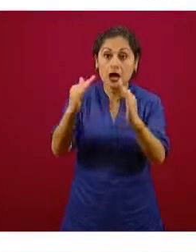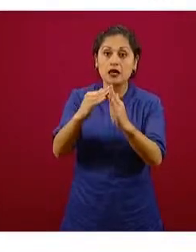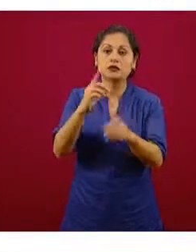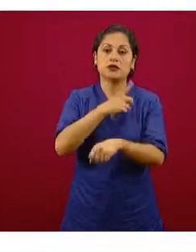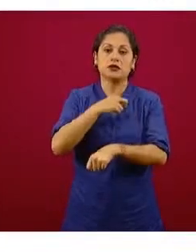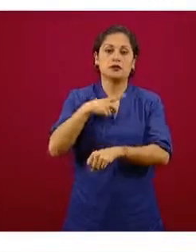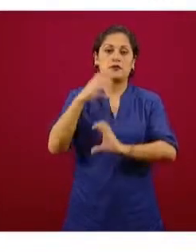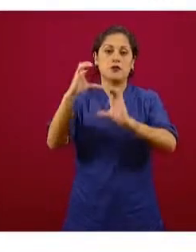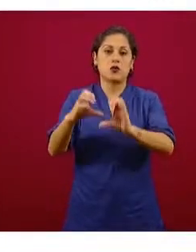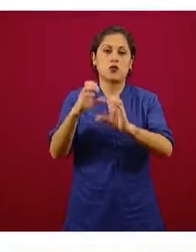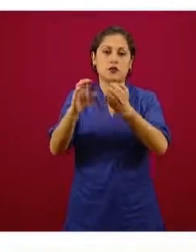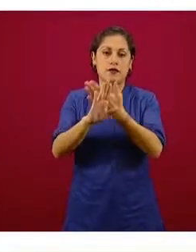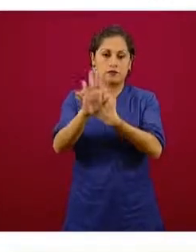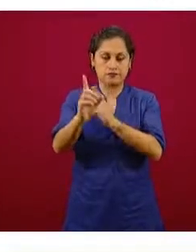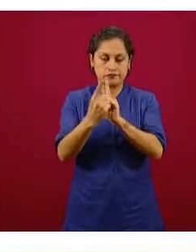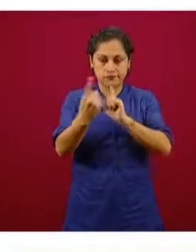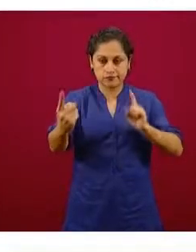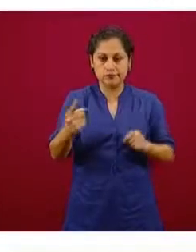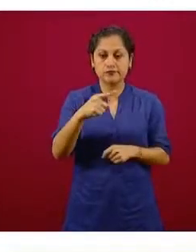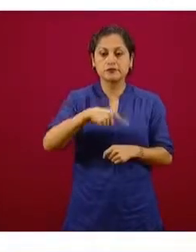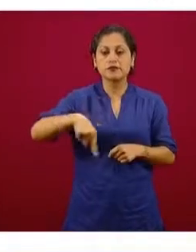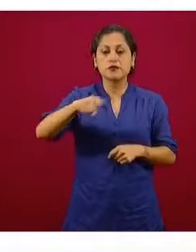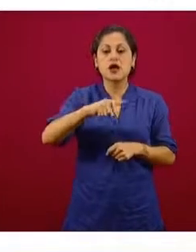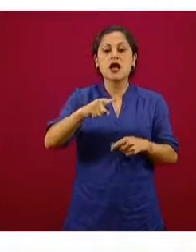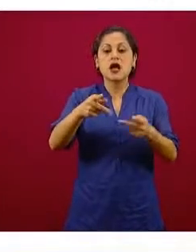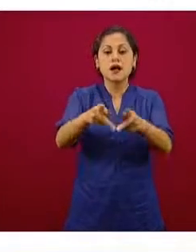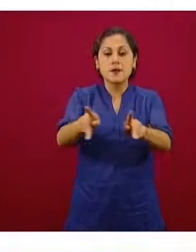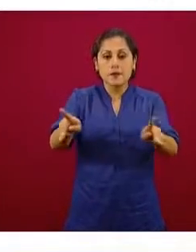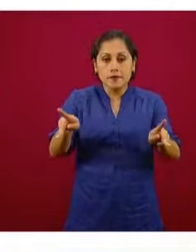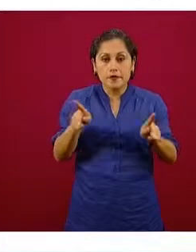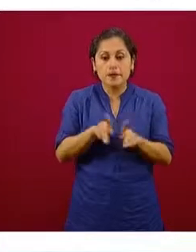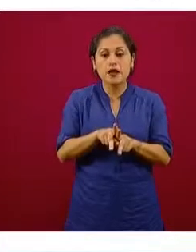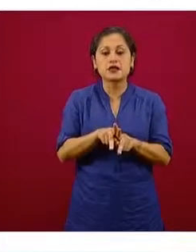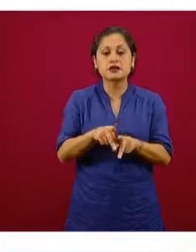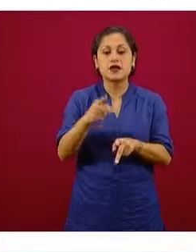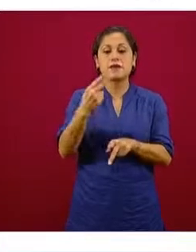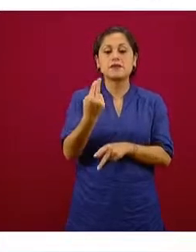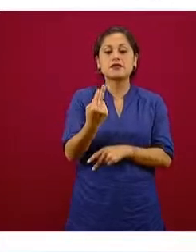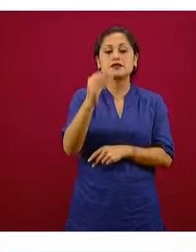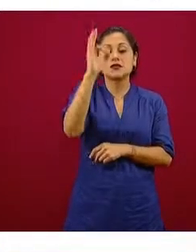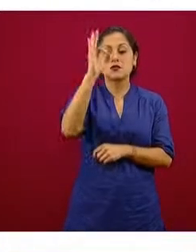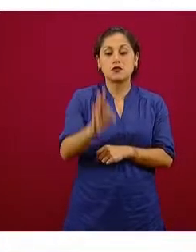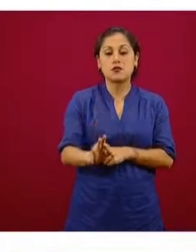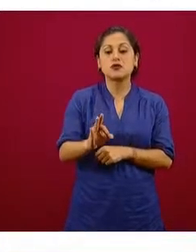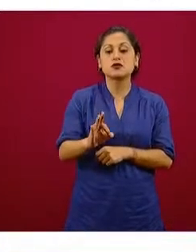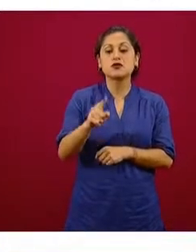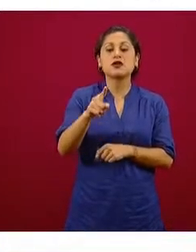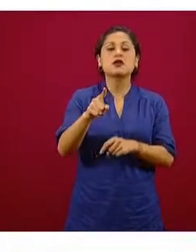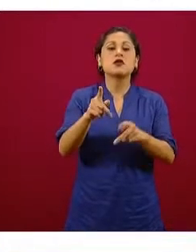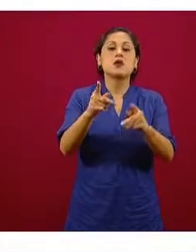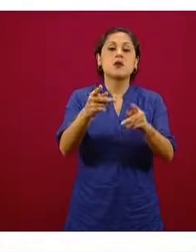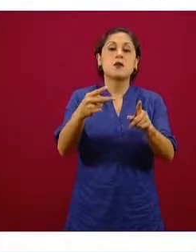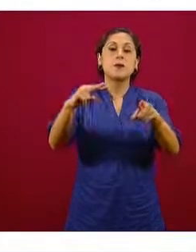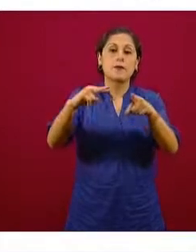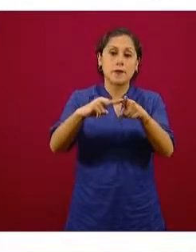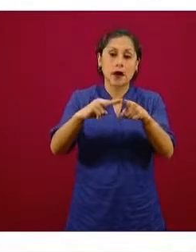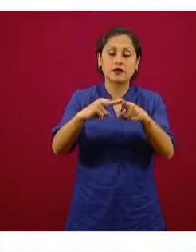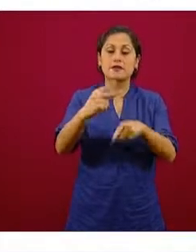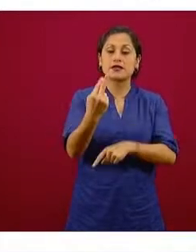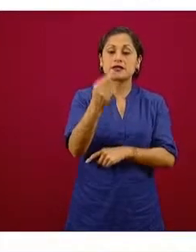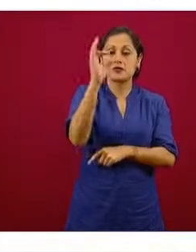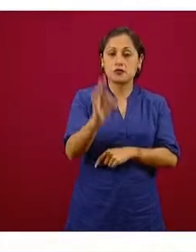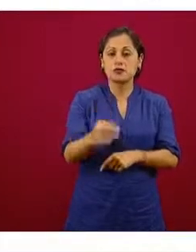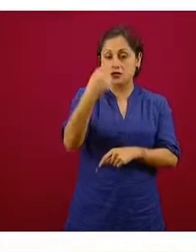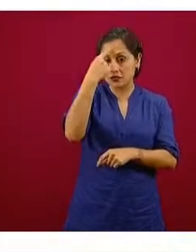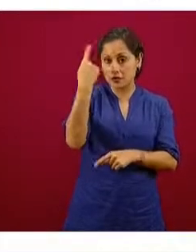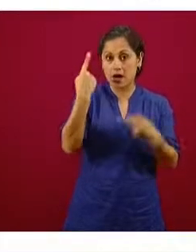una apertura de un aforo hasta un 25%, pero recordando que el mismo también es para la actividad física de la población, no